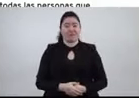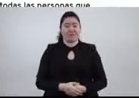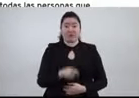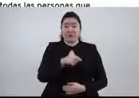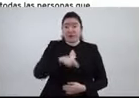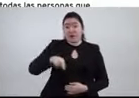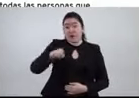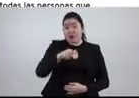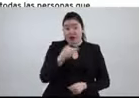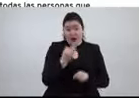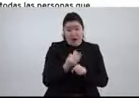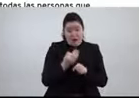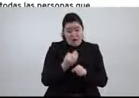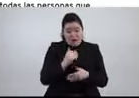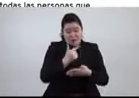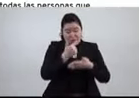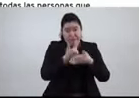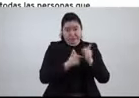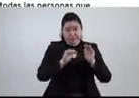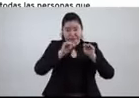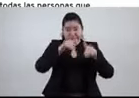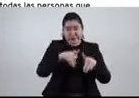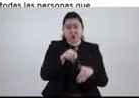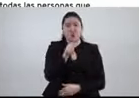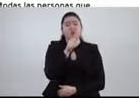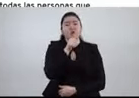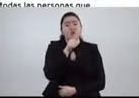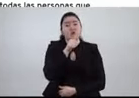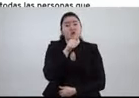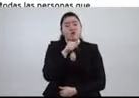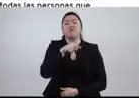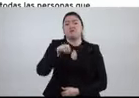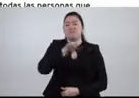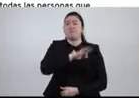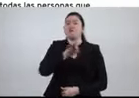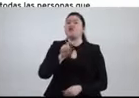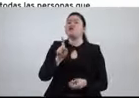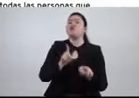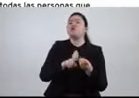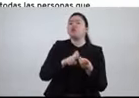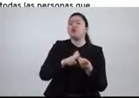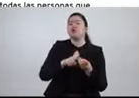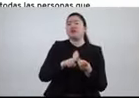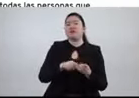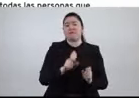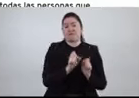no tienen aún el registro, pueden encontrar su cita en